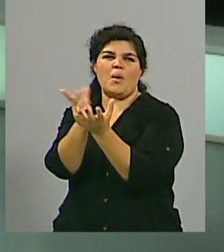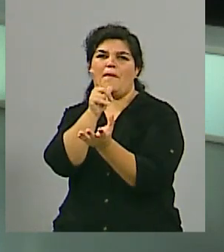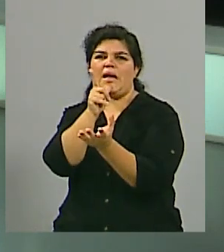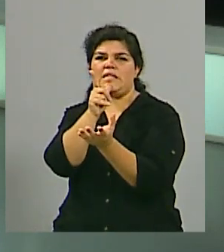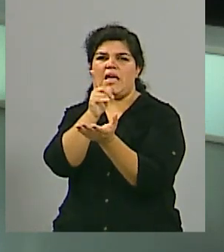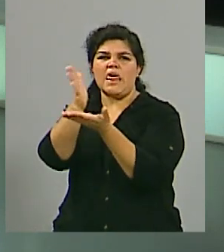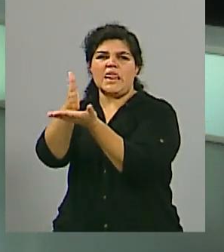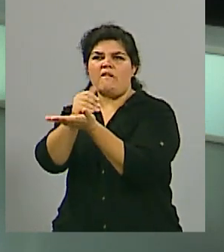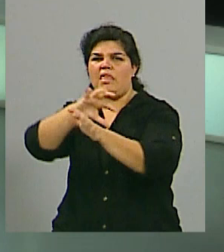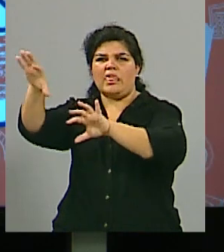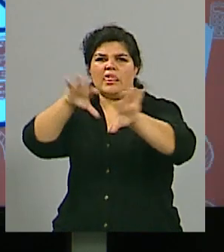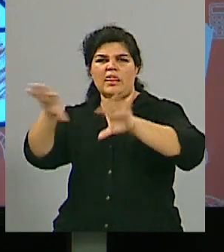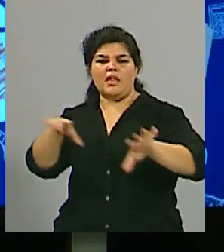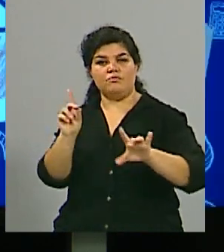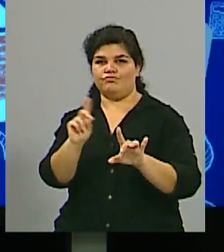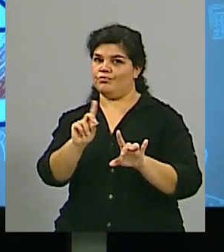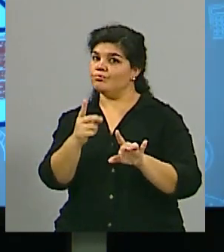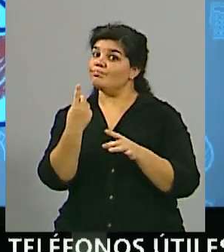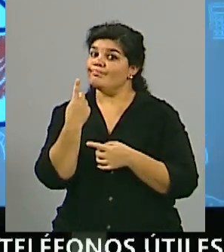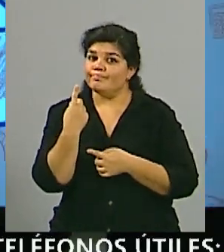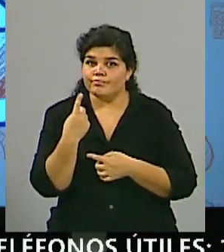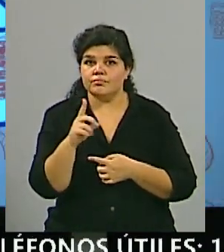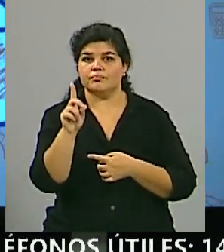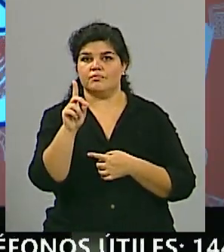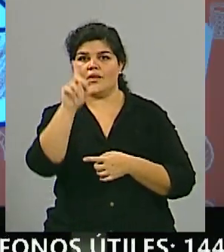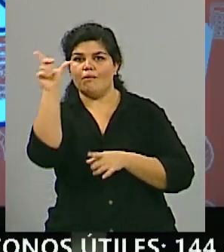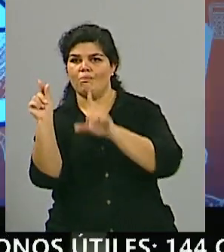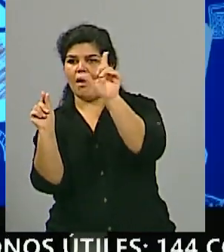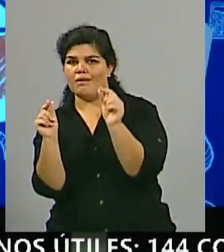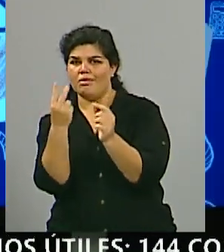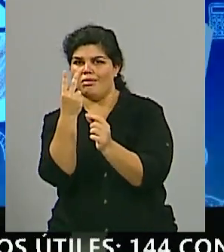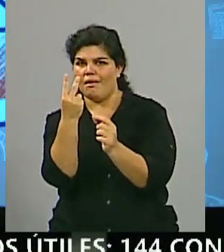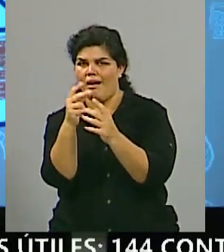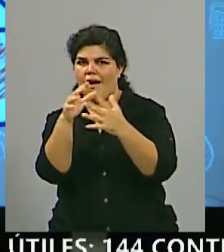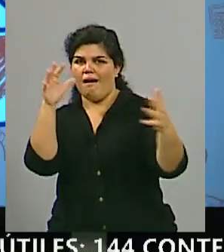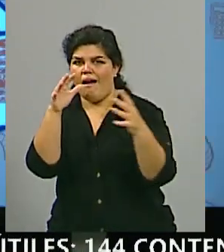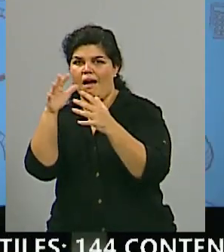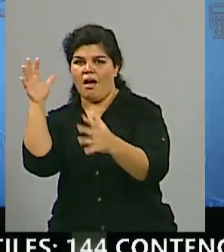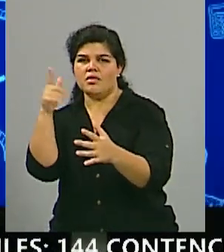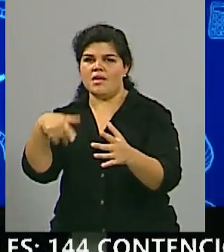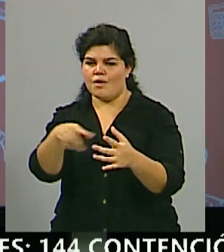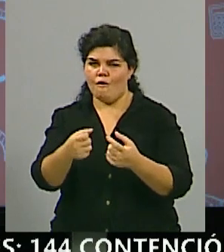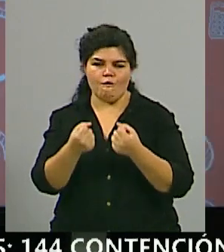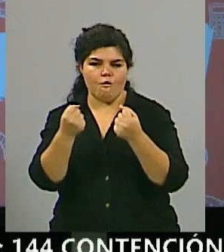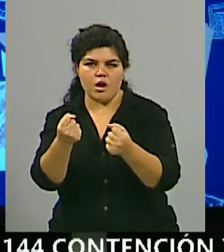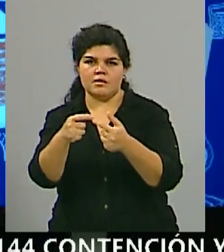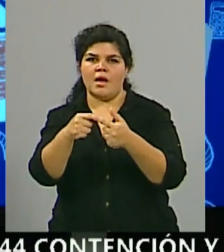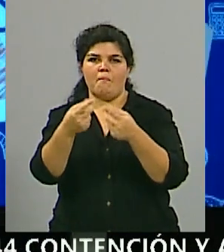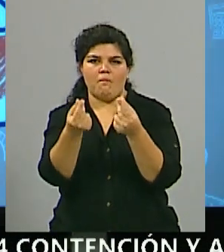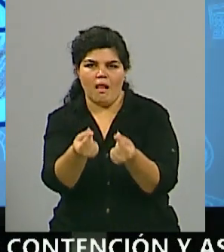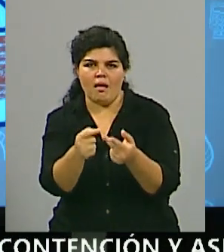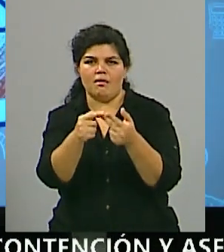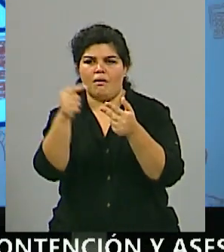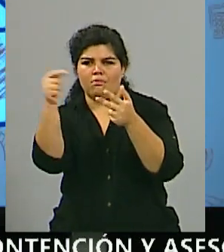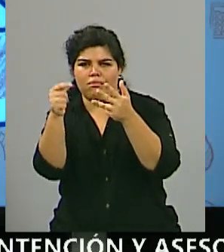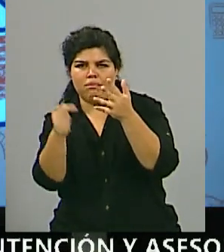¿no? Pero sí hay dos grandes países que tienen competencias y fuerzas y recursos para